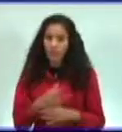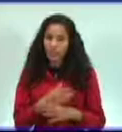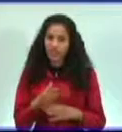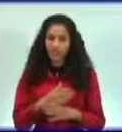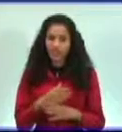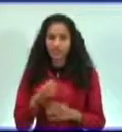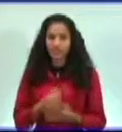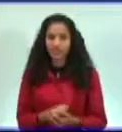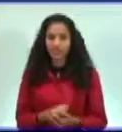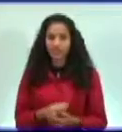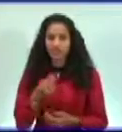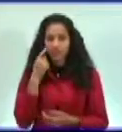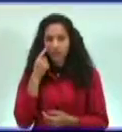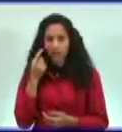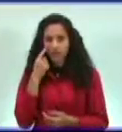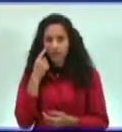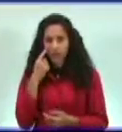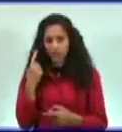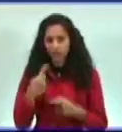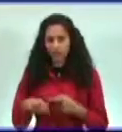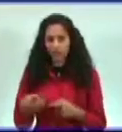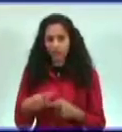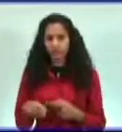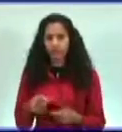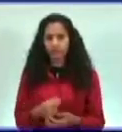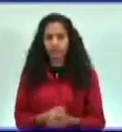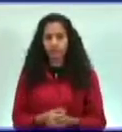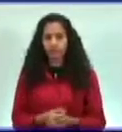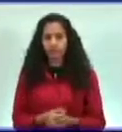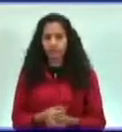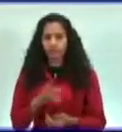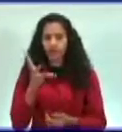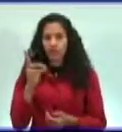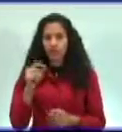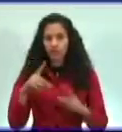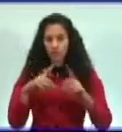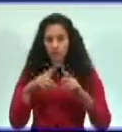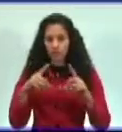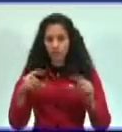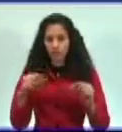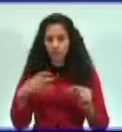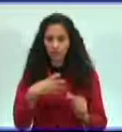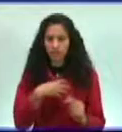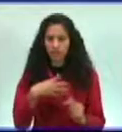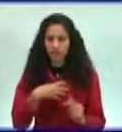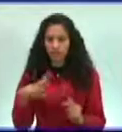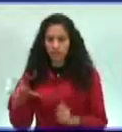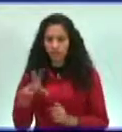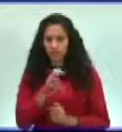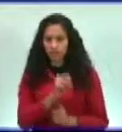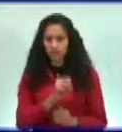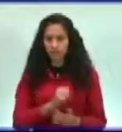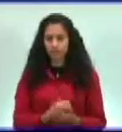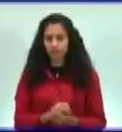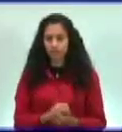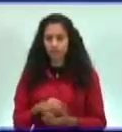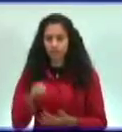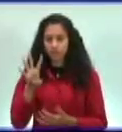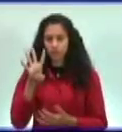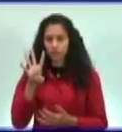diferencia. Veamos el siguiente ejemplo. ¿Cuántos triángulos tenemos en total?